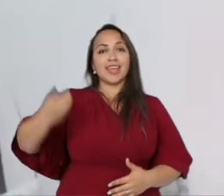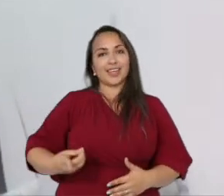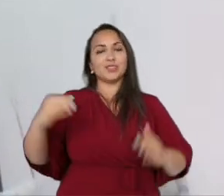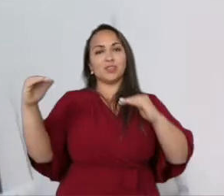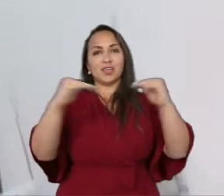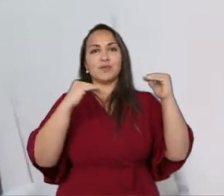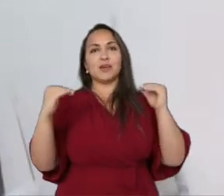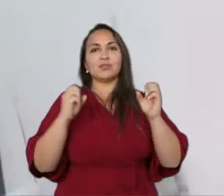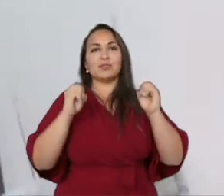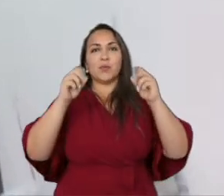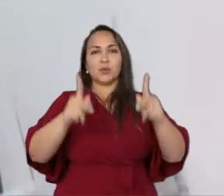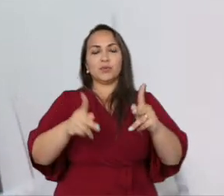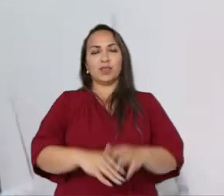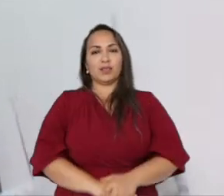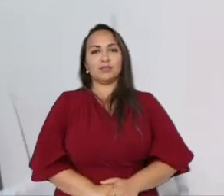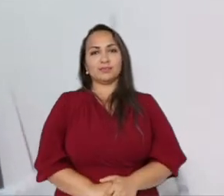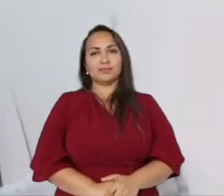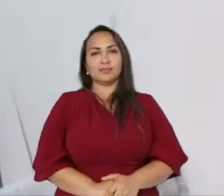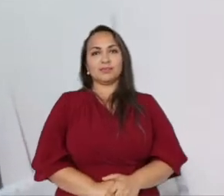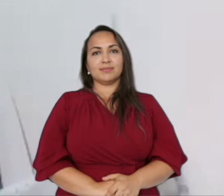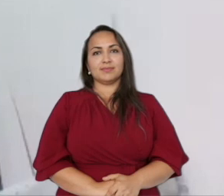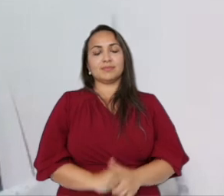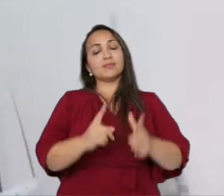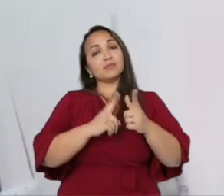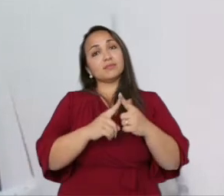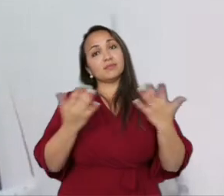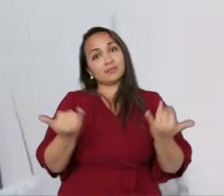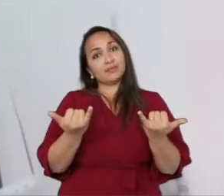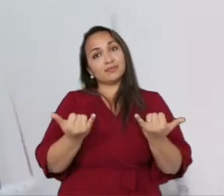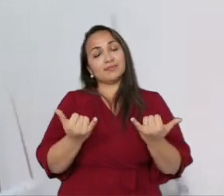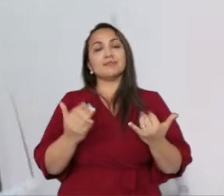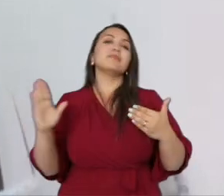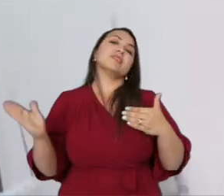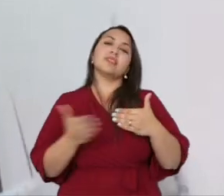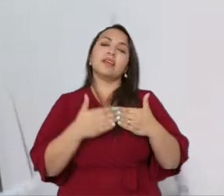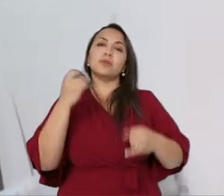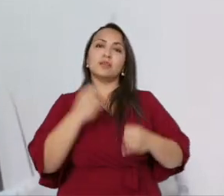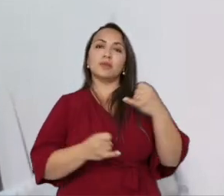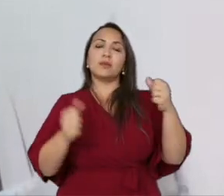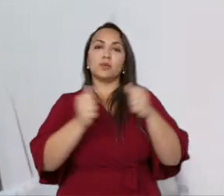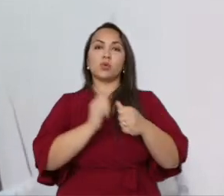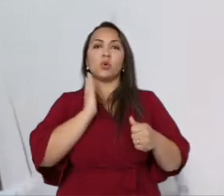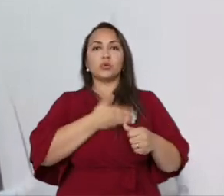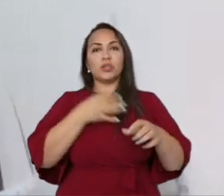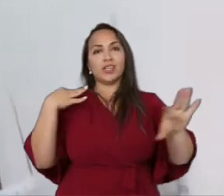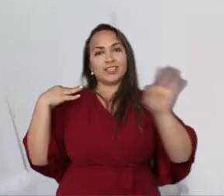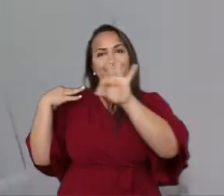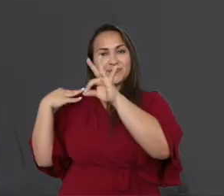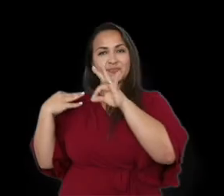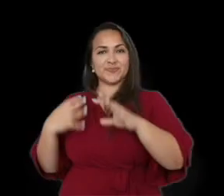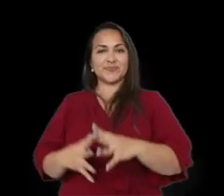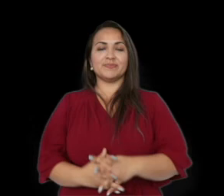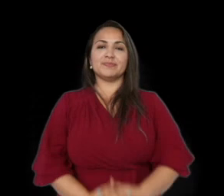Dirección de Equiparación de Oportunidades. De esta manera cerramos con nuestras invitadas.